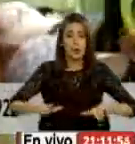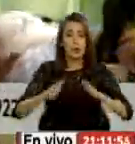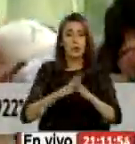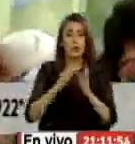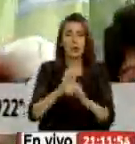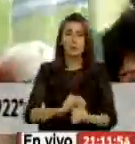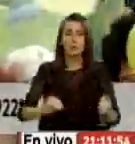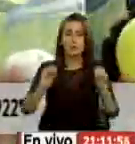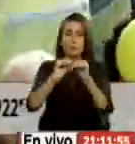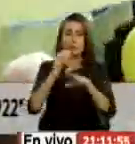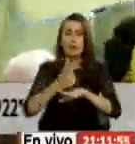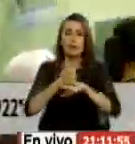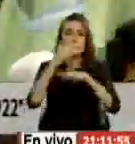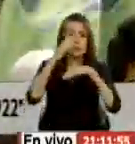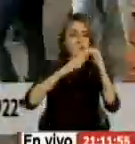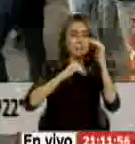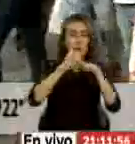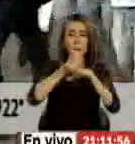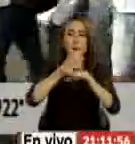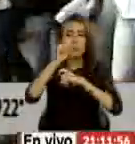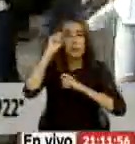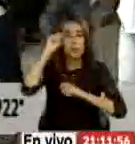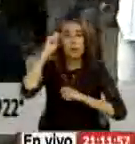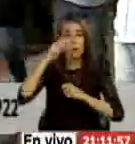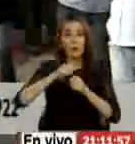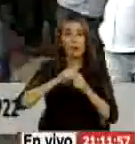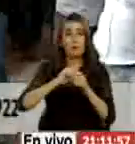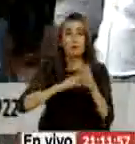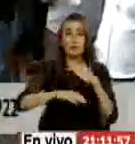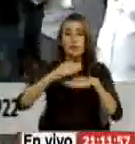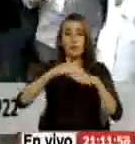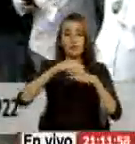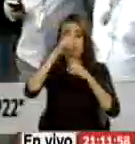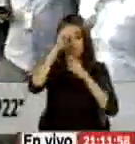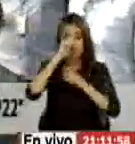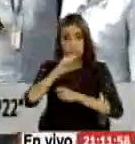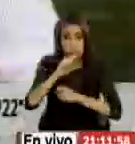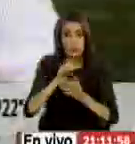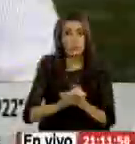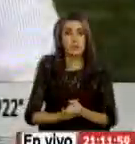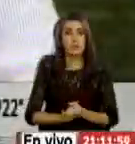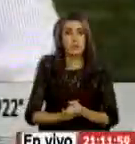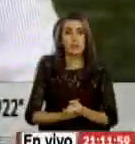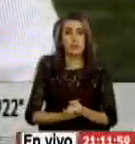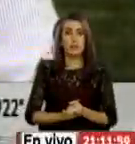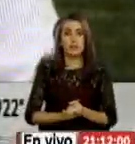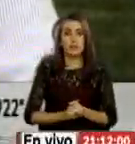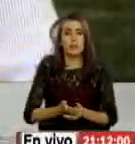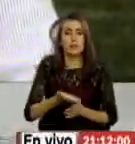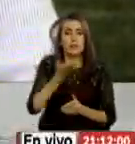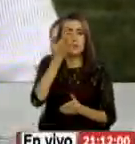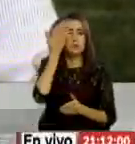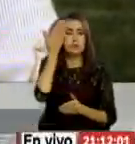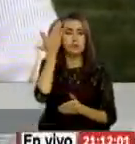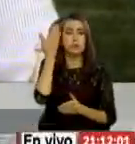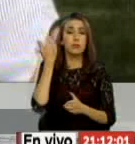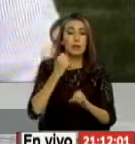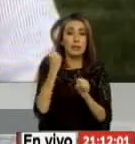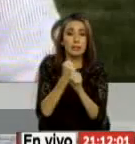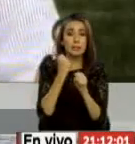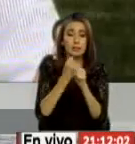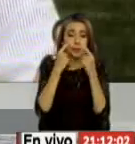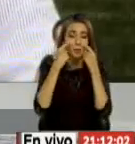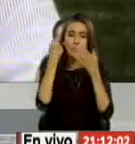demás autoridades estatales para conmemorar el levantamiento obrero de 1922. Han servido como inspiración